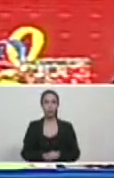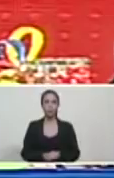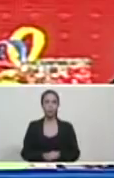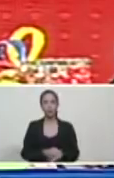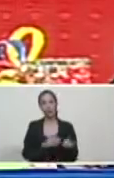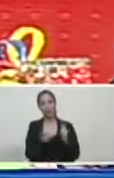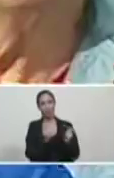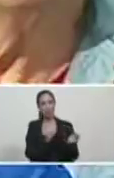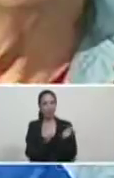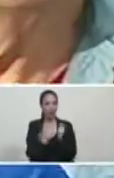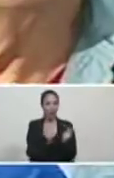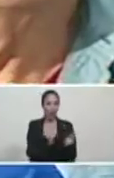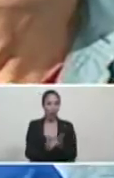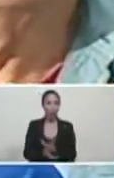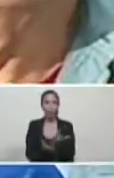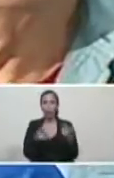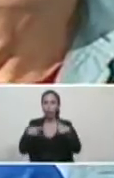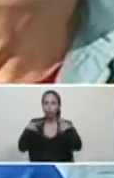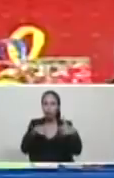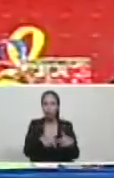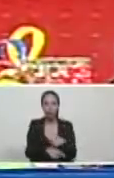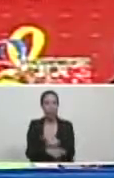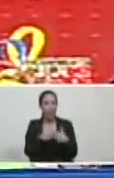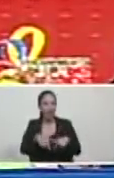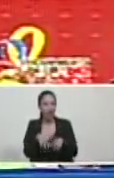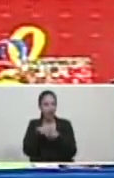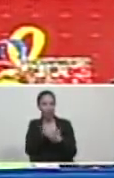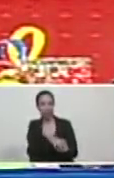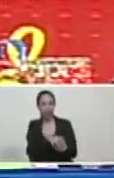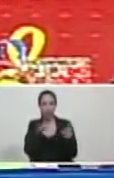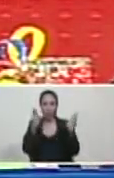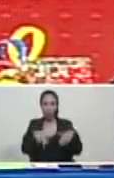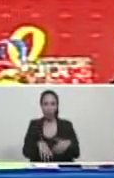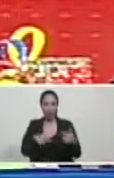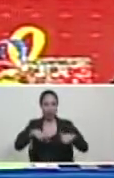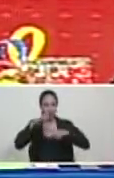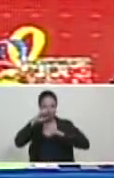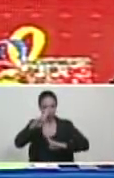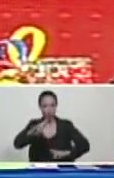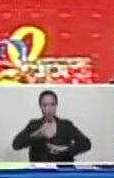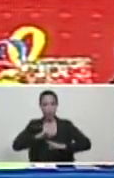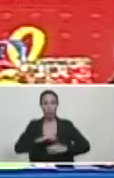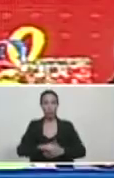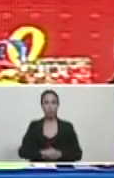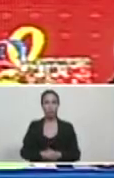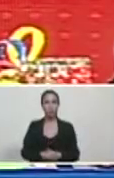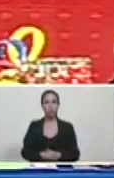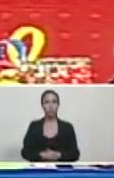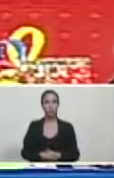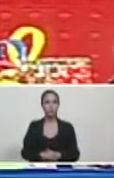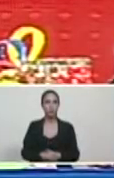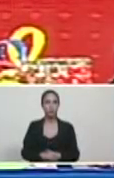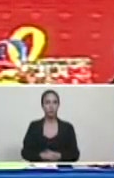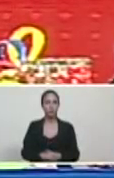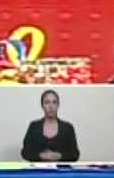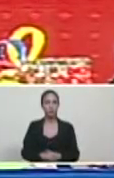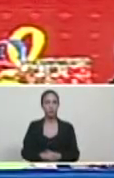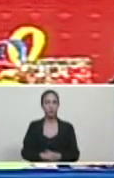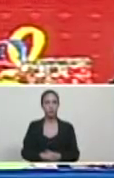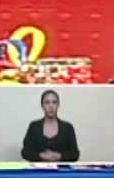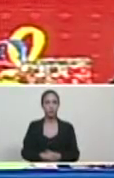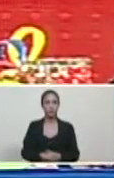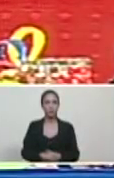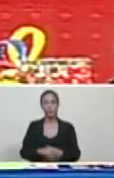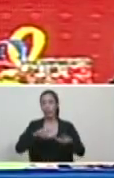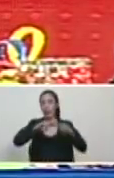Conversar con todos los sectores del barrio. Aquí no hay violencia en el barrio. Aquí se respeta la vida de la gente. E imponer la paz.